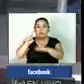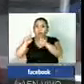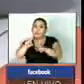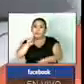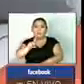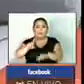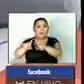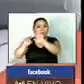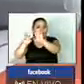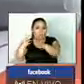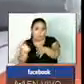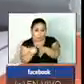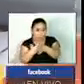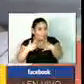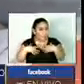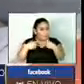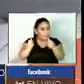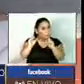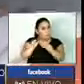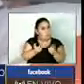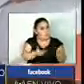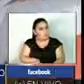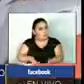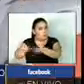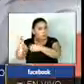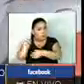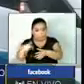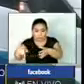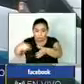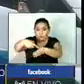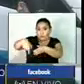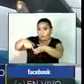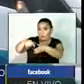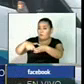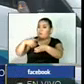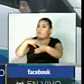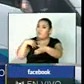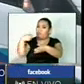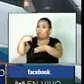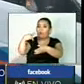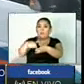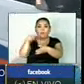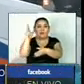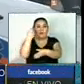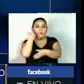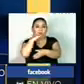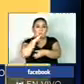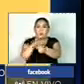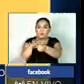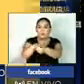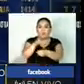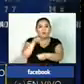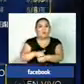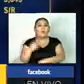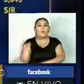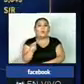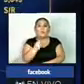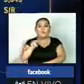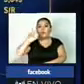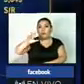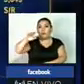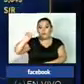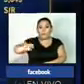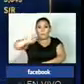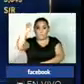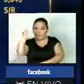pacientes que recibieron el alta y son declarados como recuperados de esta enfermedad en El Salvador, alcanzando un 30%